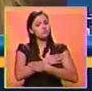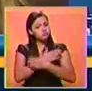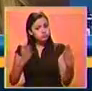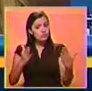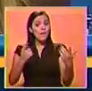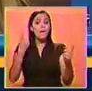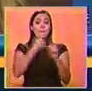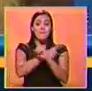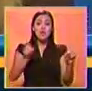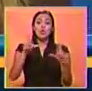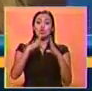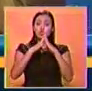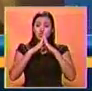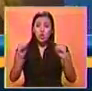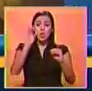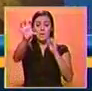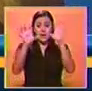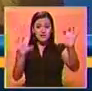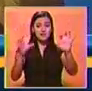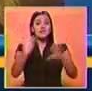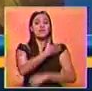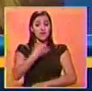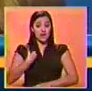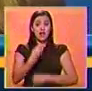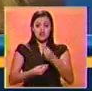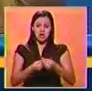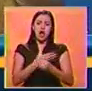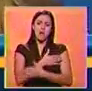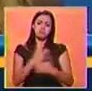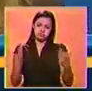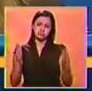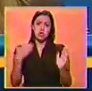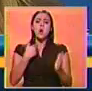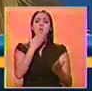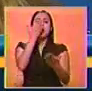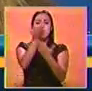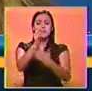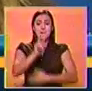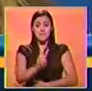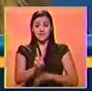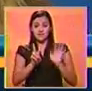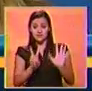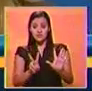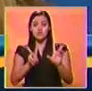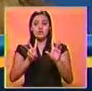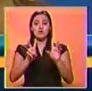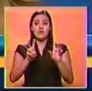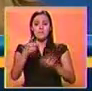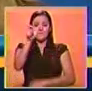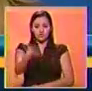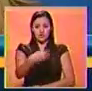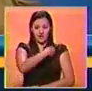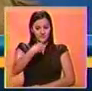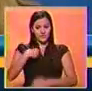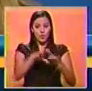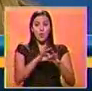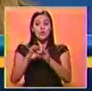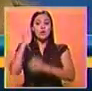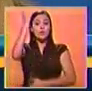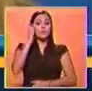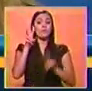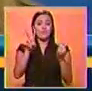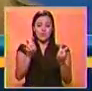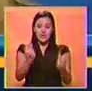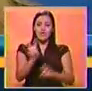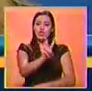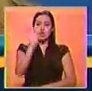a todos los países de la CAN que lo deseen. Explicó que propondrá a los 27 miembros de la Unión Europea una nueva modalidad de negociación